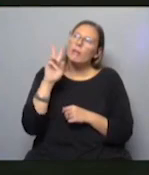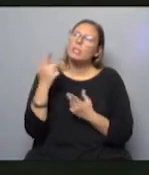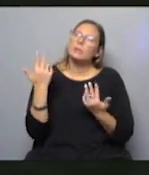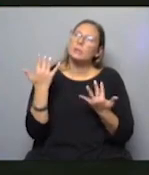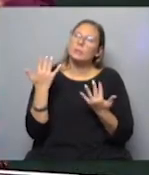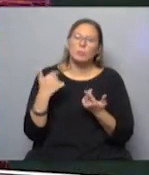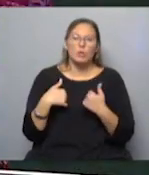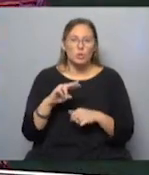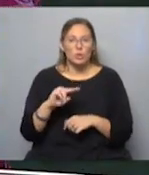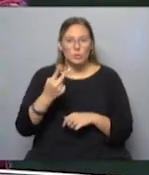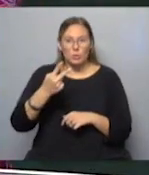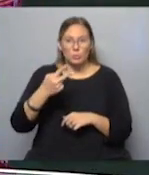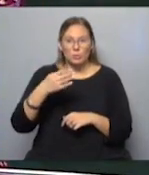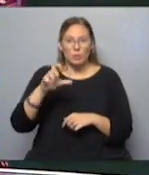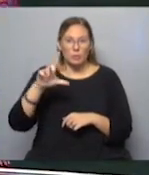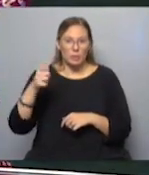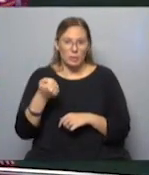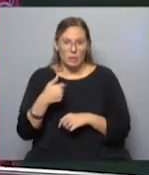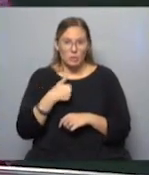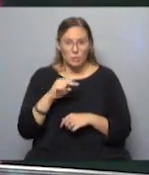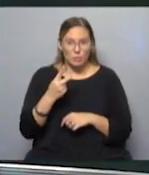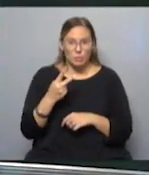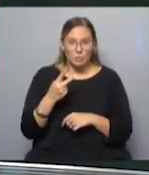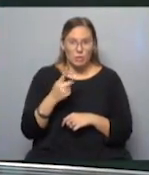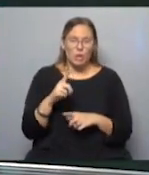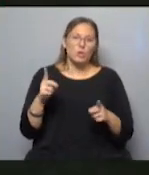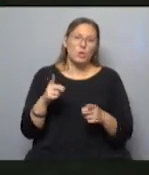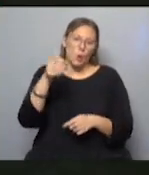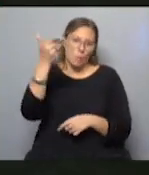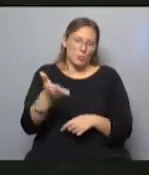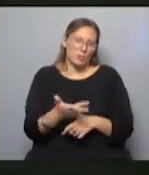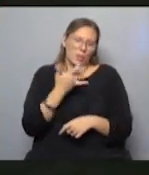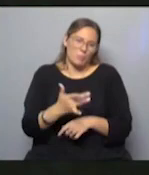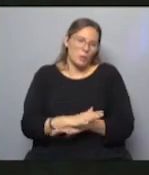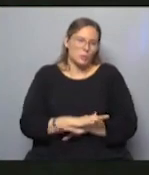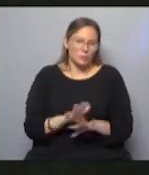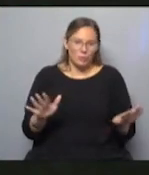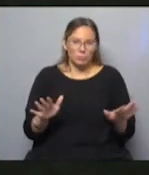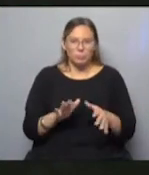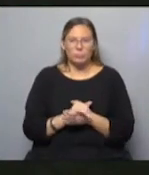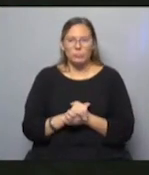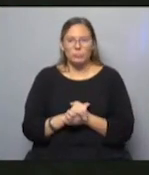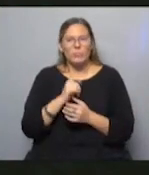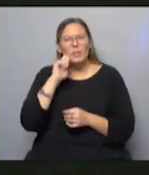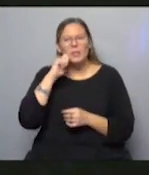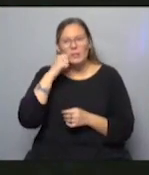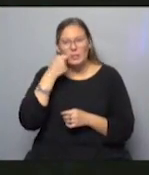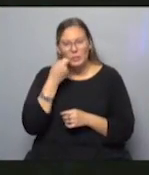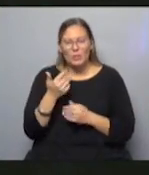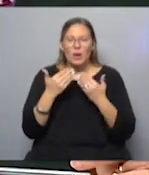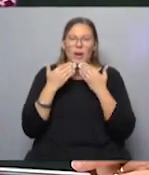la segunda vela personaje maravilloso de